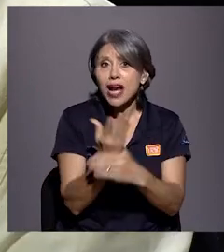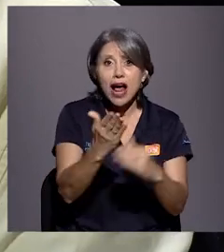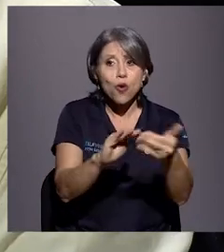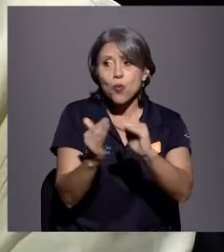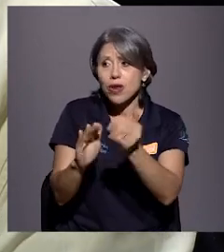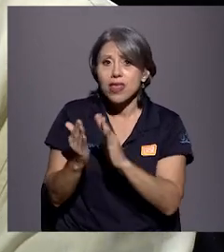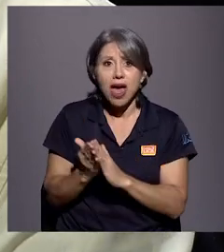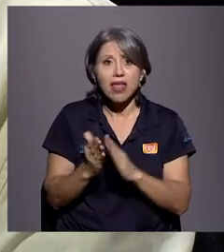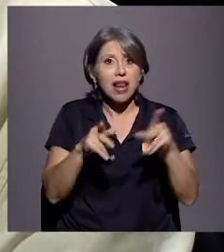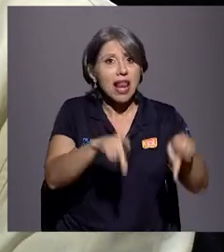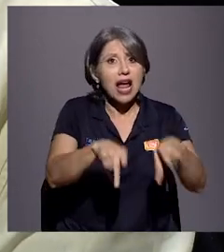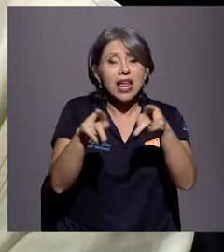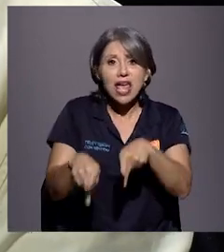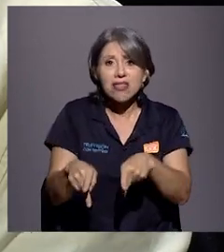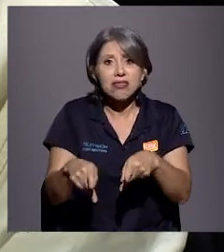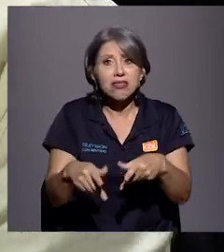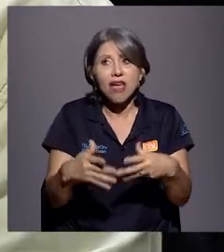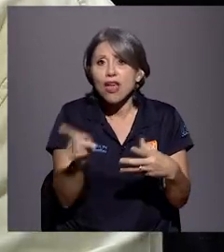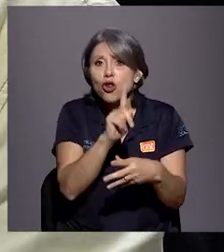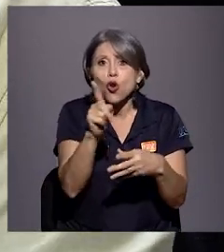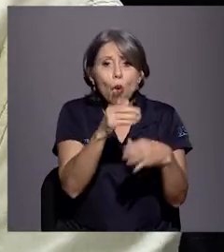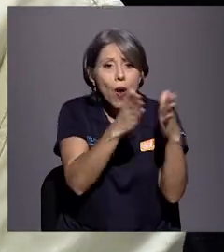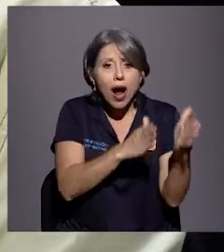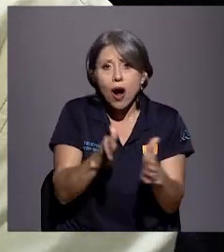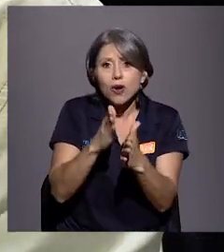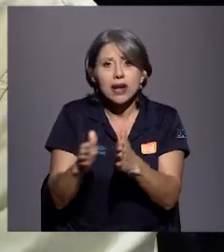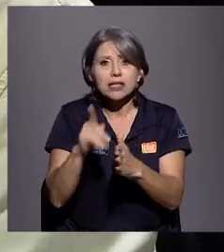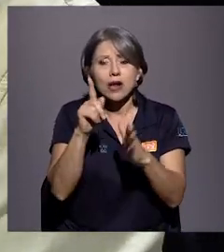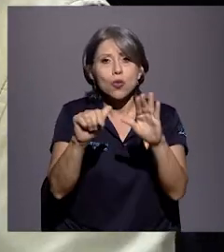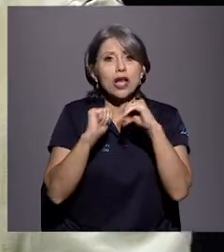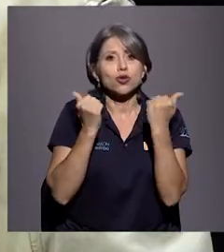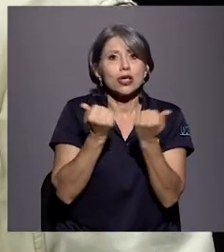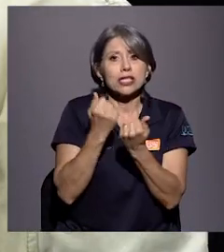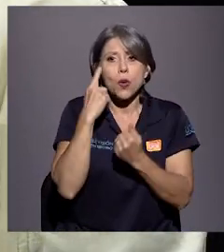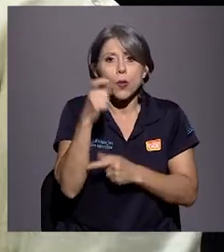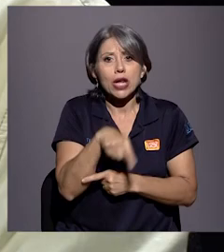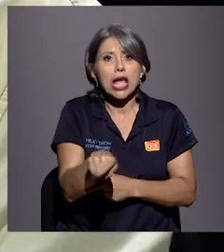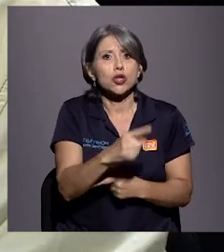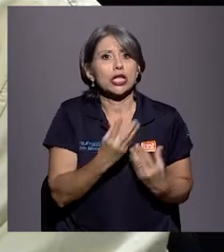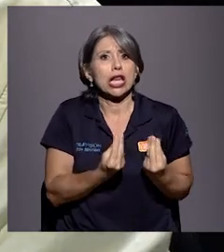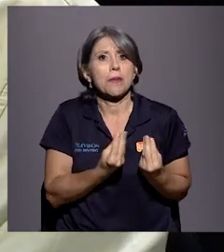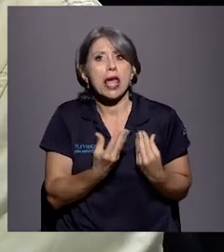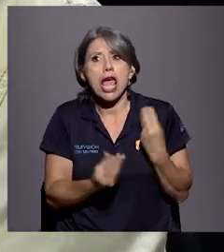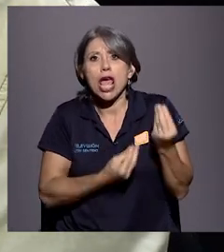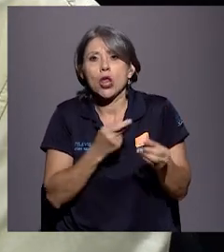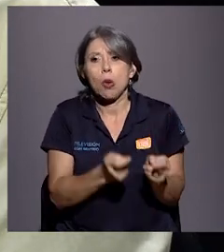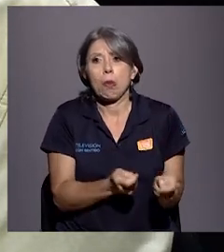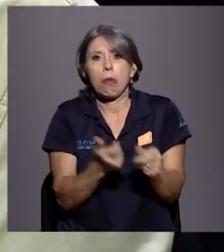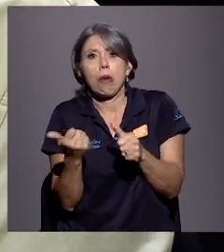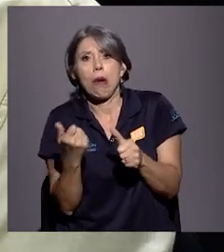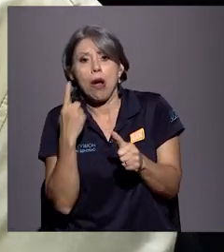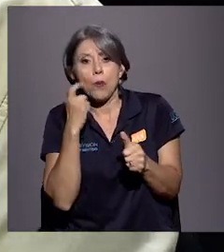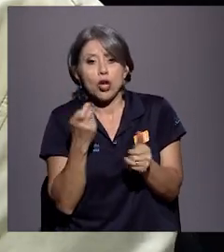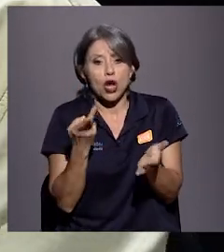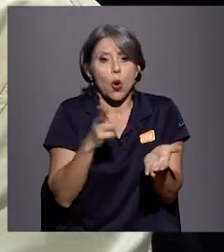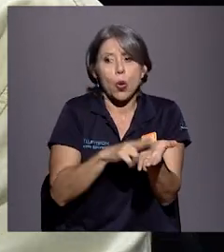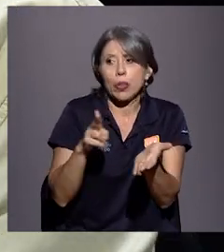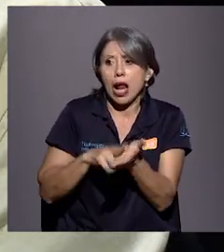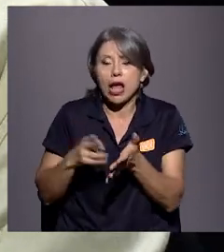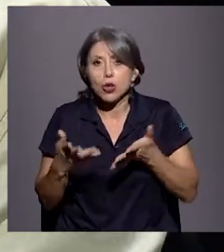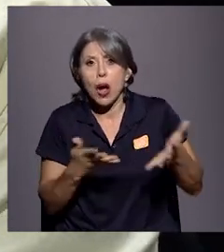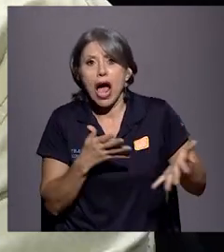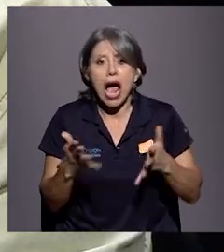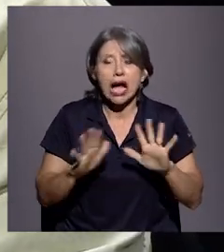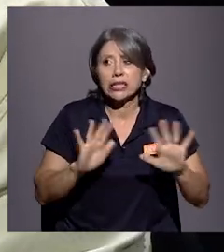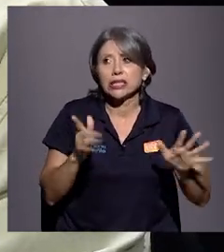no va a organizar una asociación porque tiene miedo que le saquen el contrato, porque es un contrato precario. El